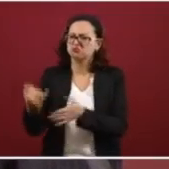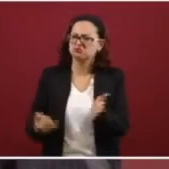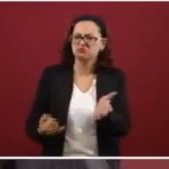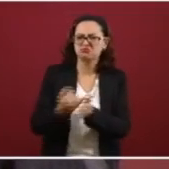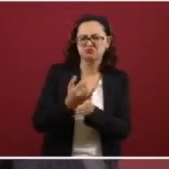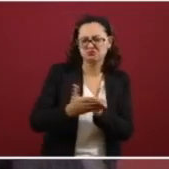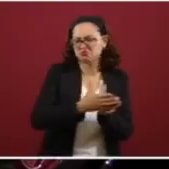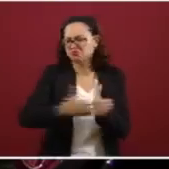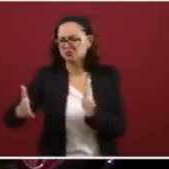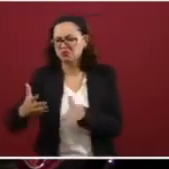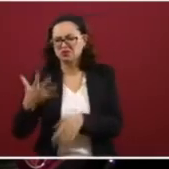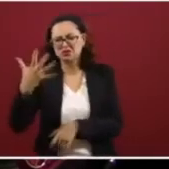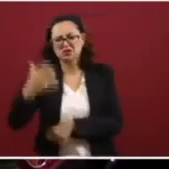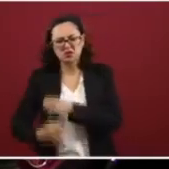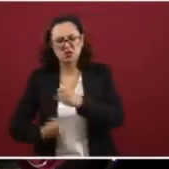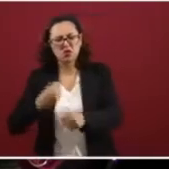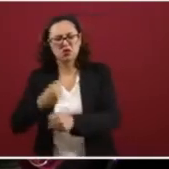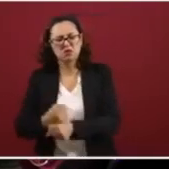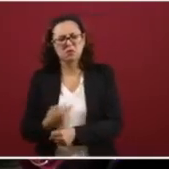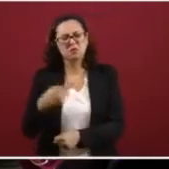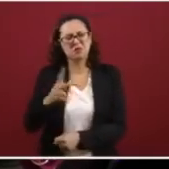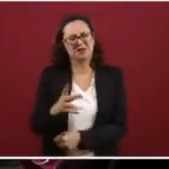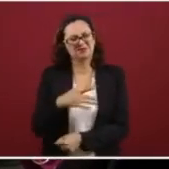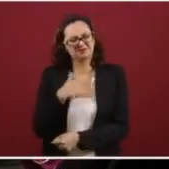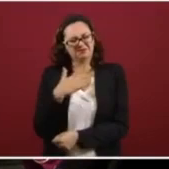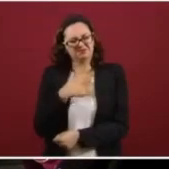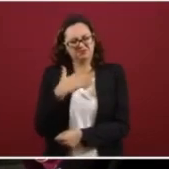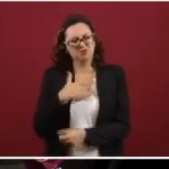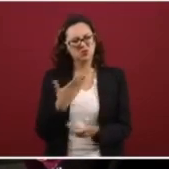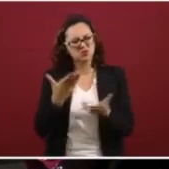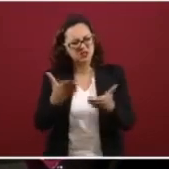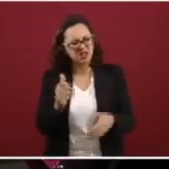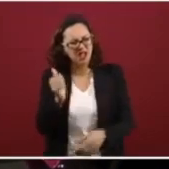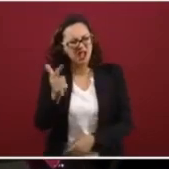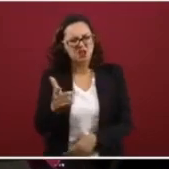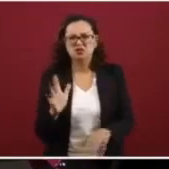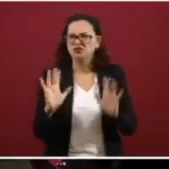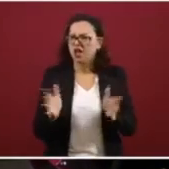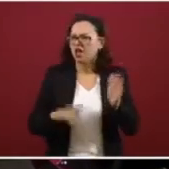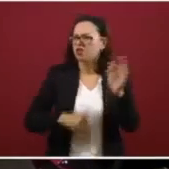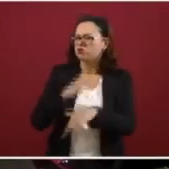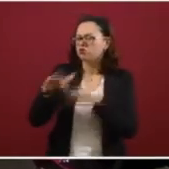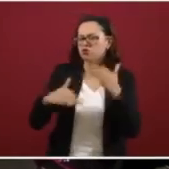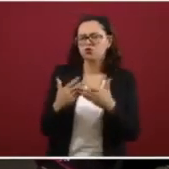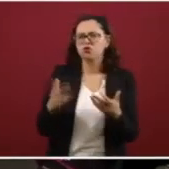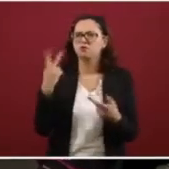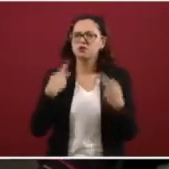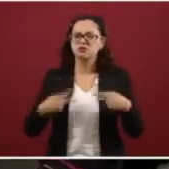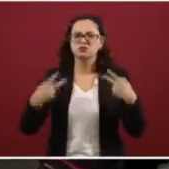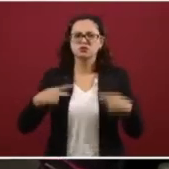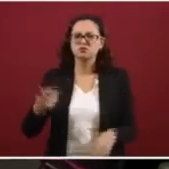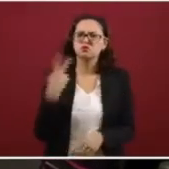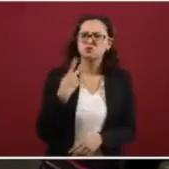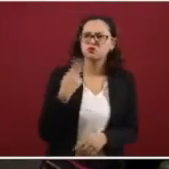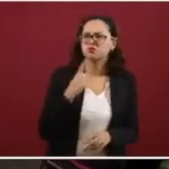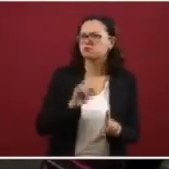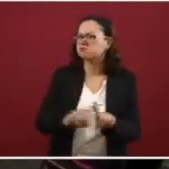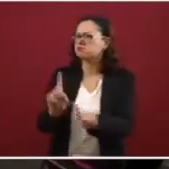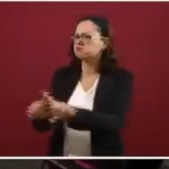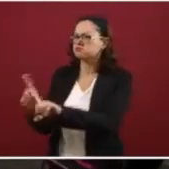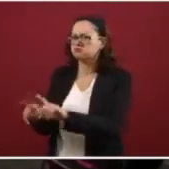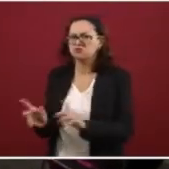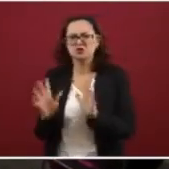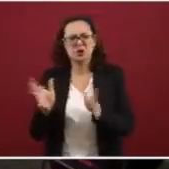El presidente Andrés Manuel López Obrador prefirió no opinar sobre el tema de la ampliación de mandato en Baja California, para no dar pie a las